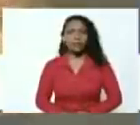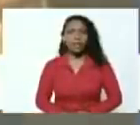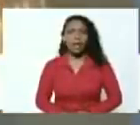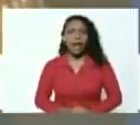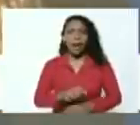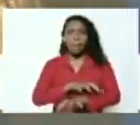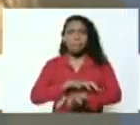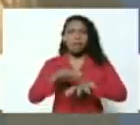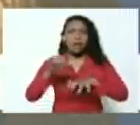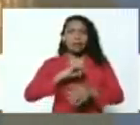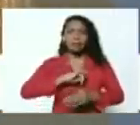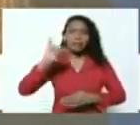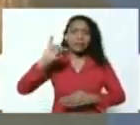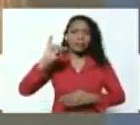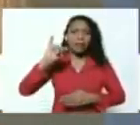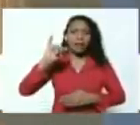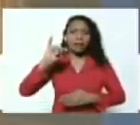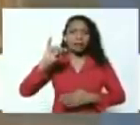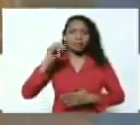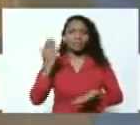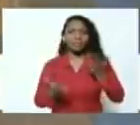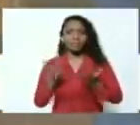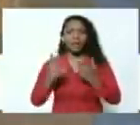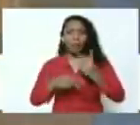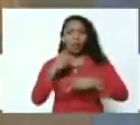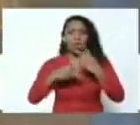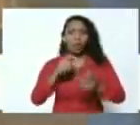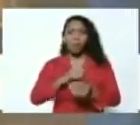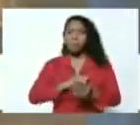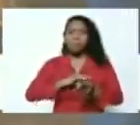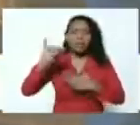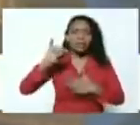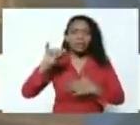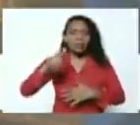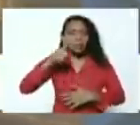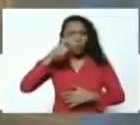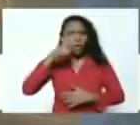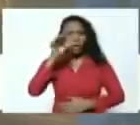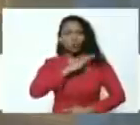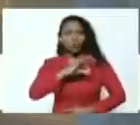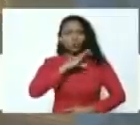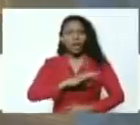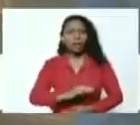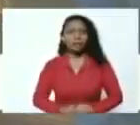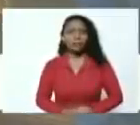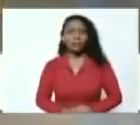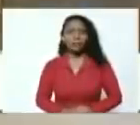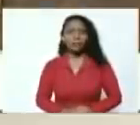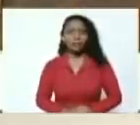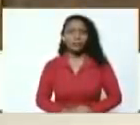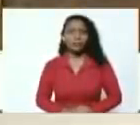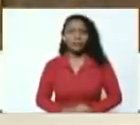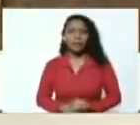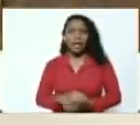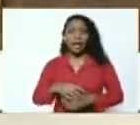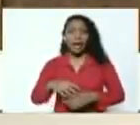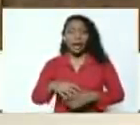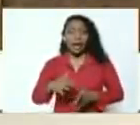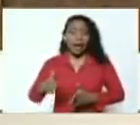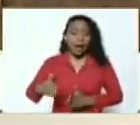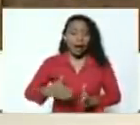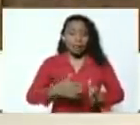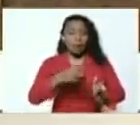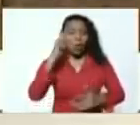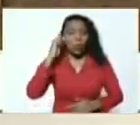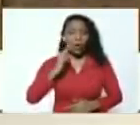máxima estabilidad política y la máxima seguridad social. El camino de Bolívar es